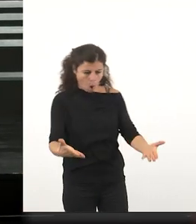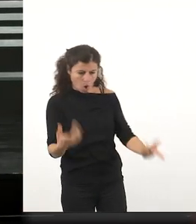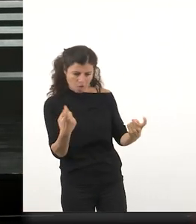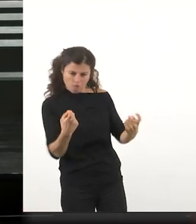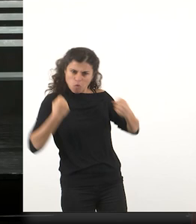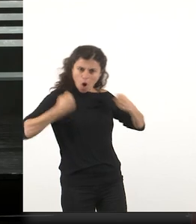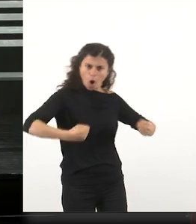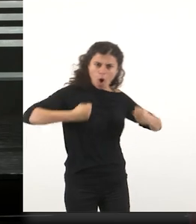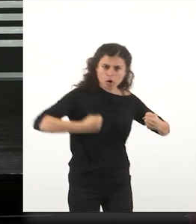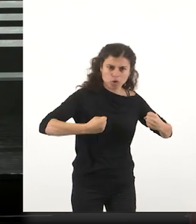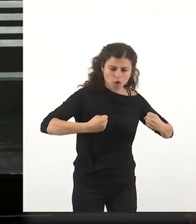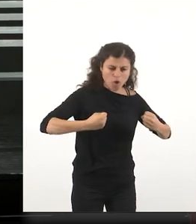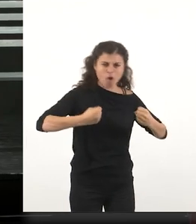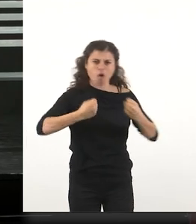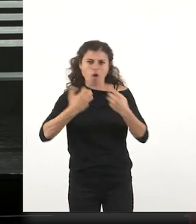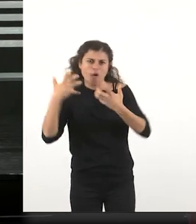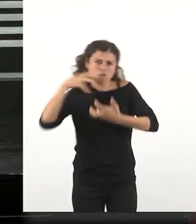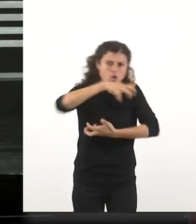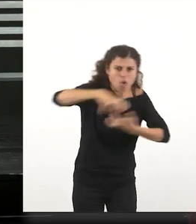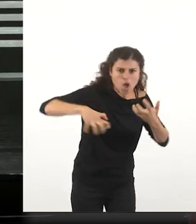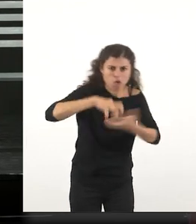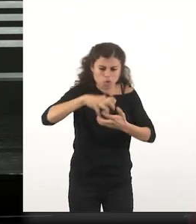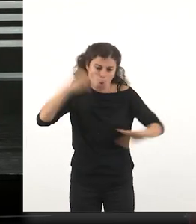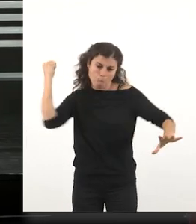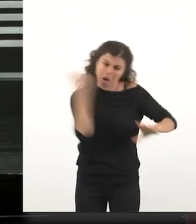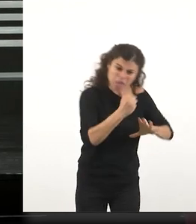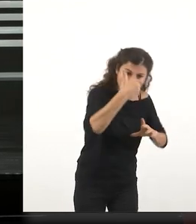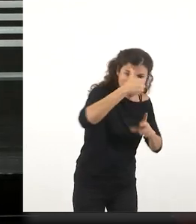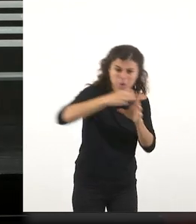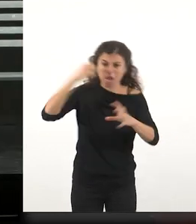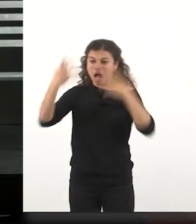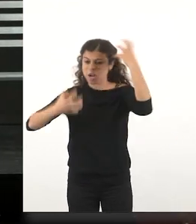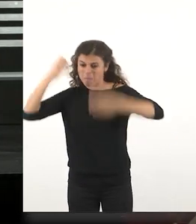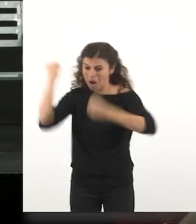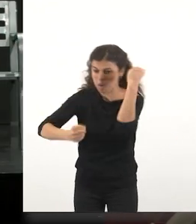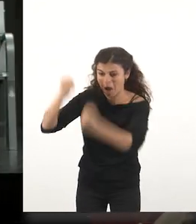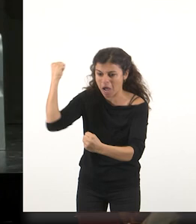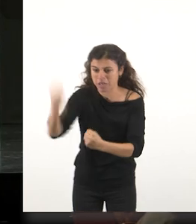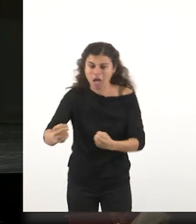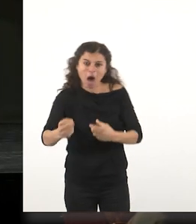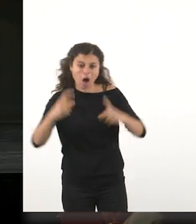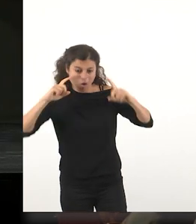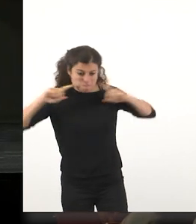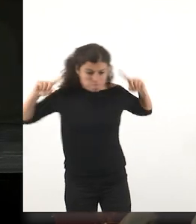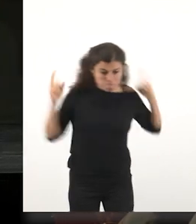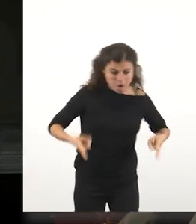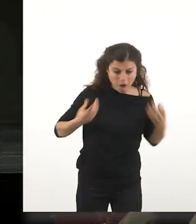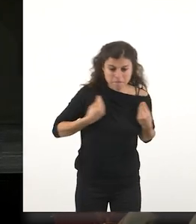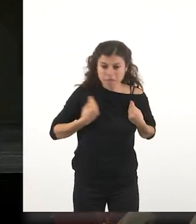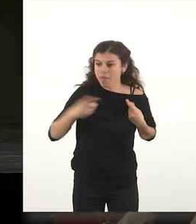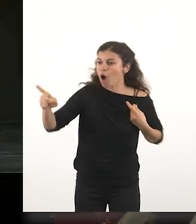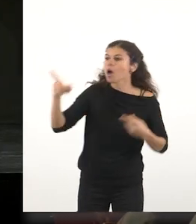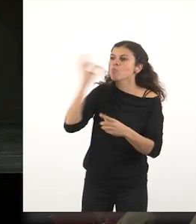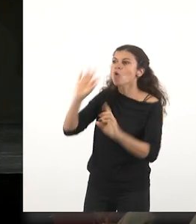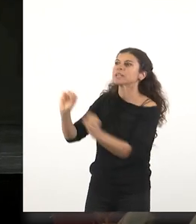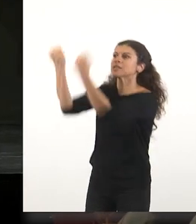fuertes, violentos, matar a otros tíos, matar animales. Jugaros la vida por tías que no conocéis de nada, para que luego de